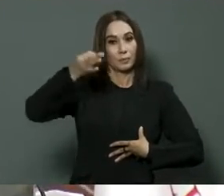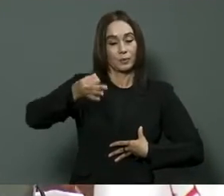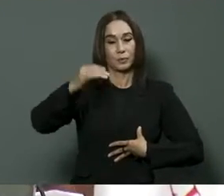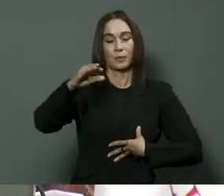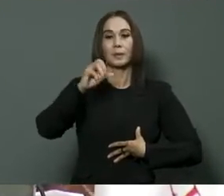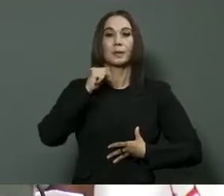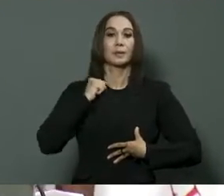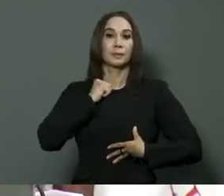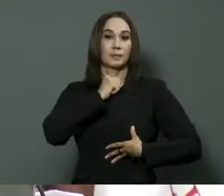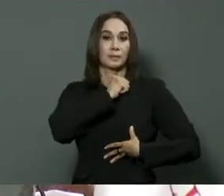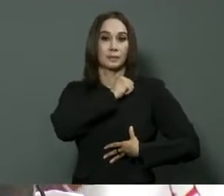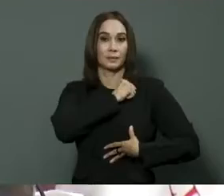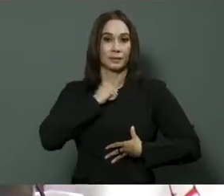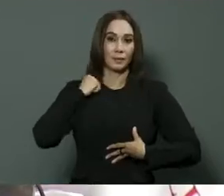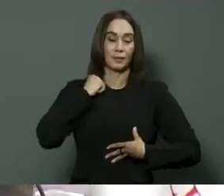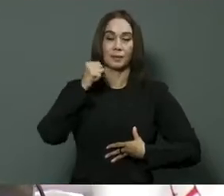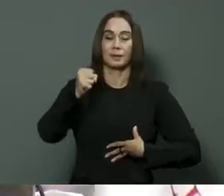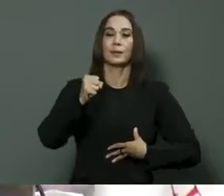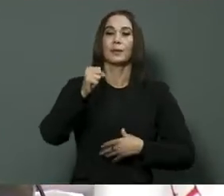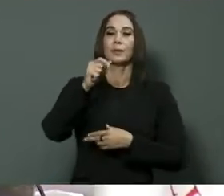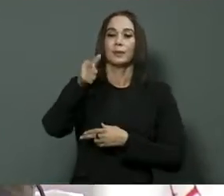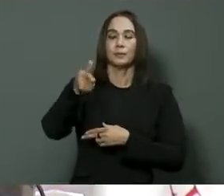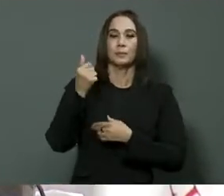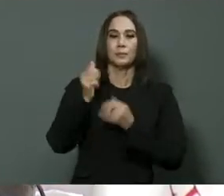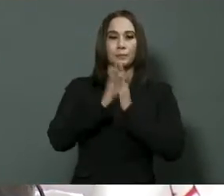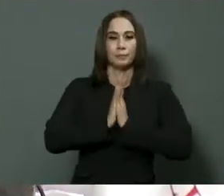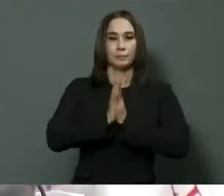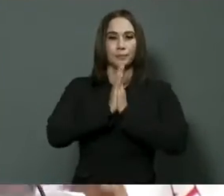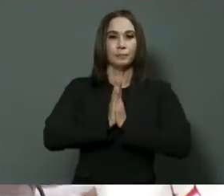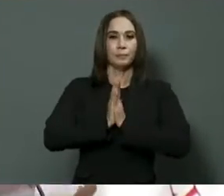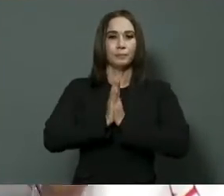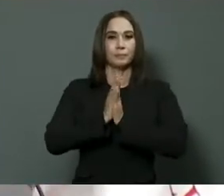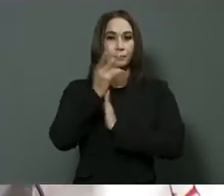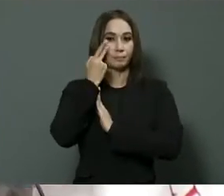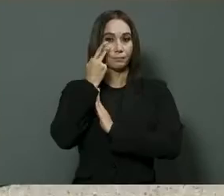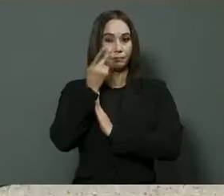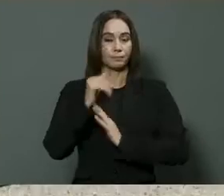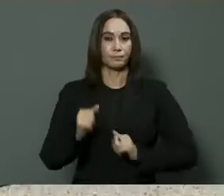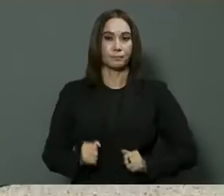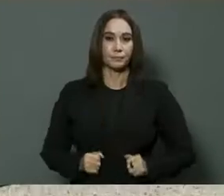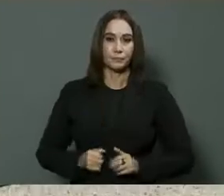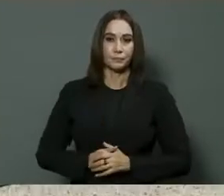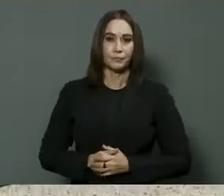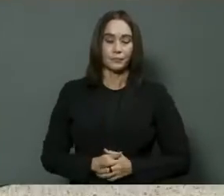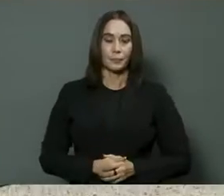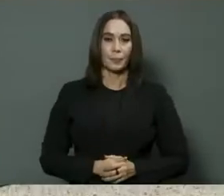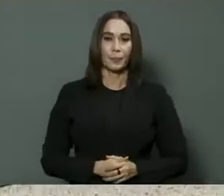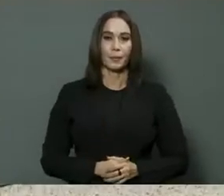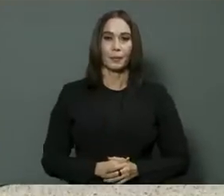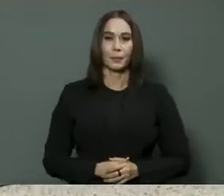padre Isaac García es quien nos tiene esta parte. Vamos a escucharle.